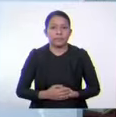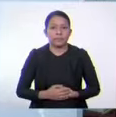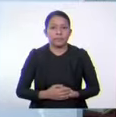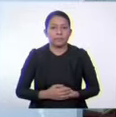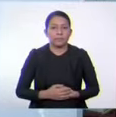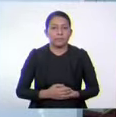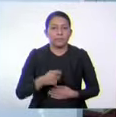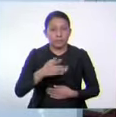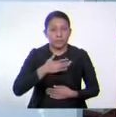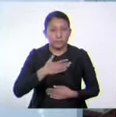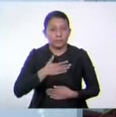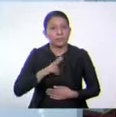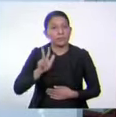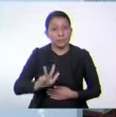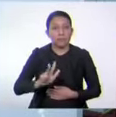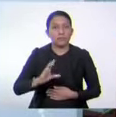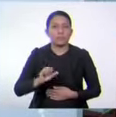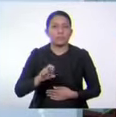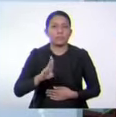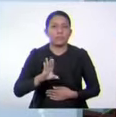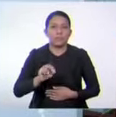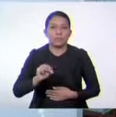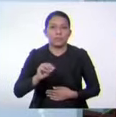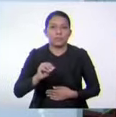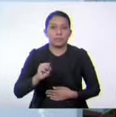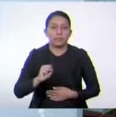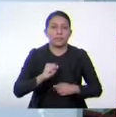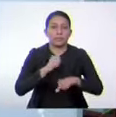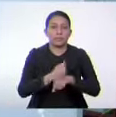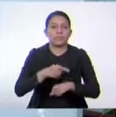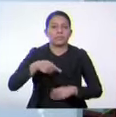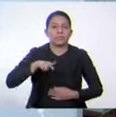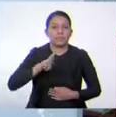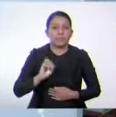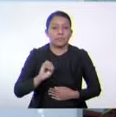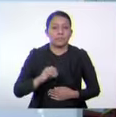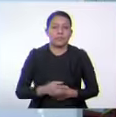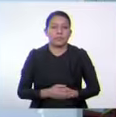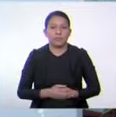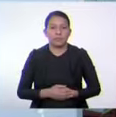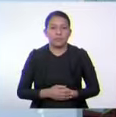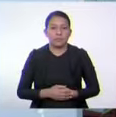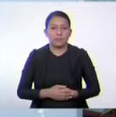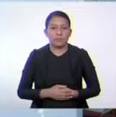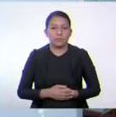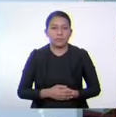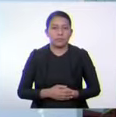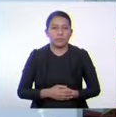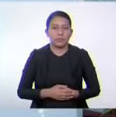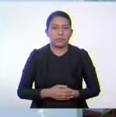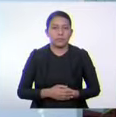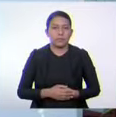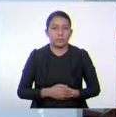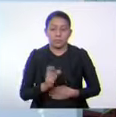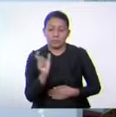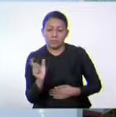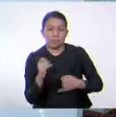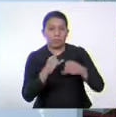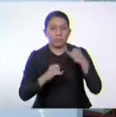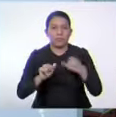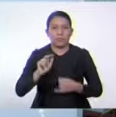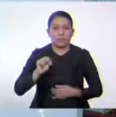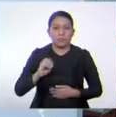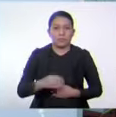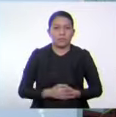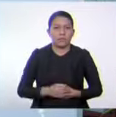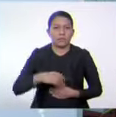como tiene 3 carbonos, se le coloca el prefijo pro y la terminación ano. Por